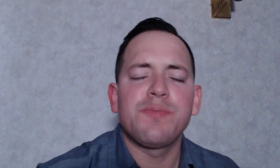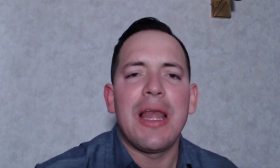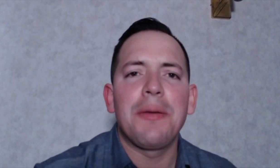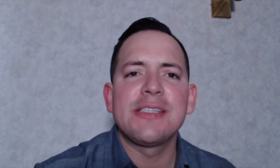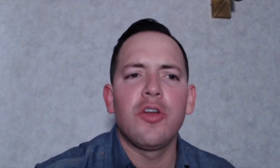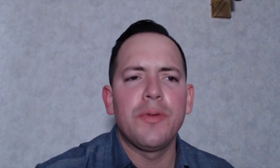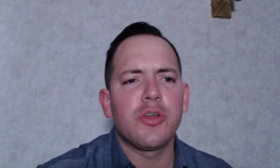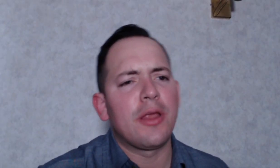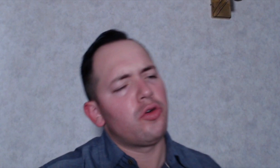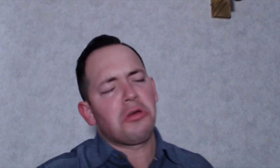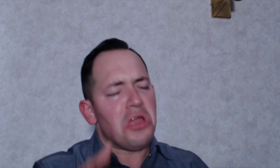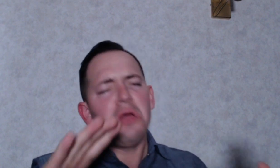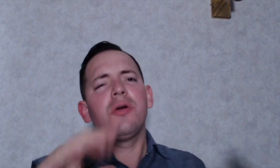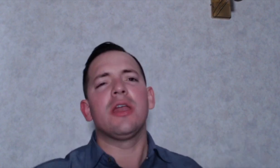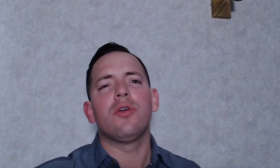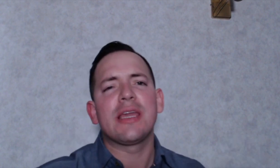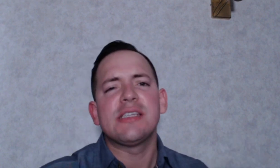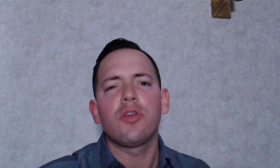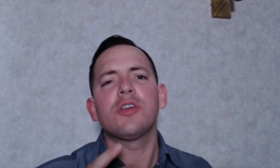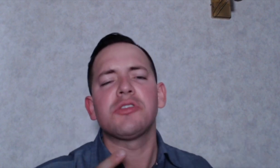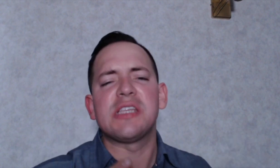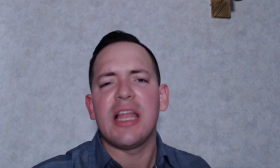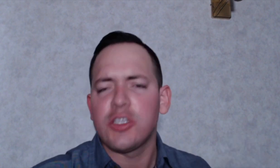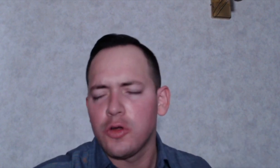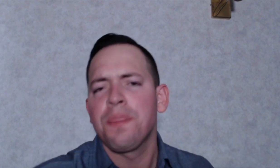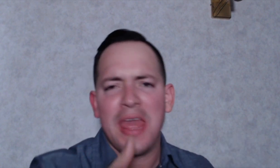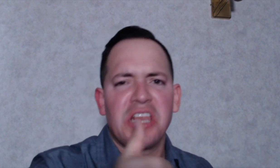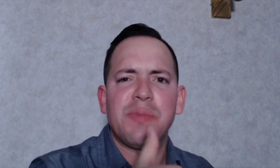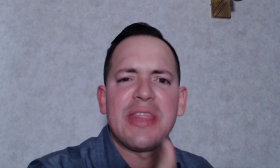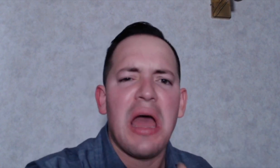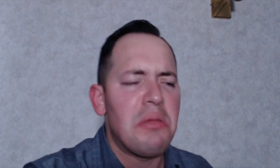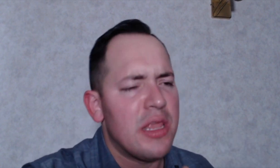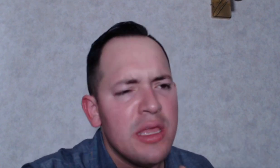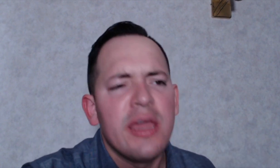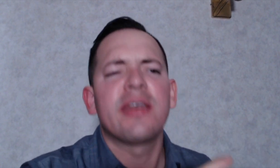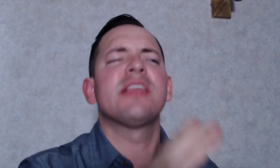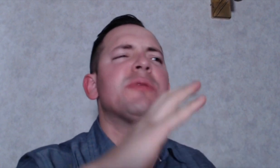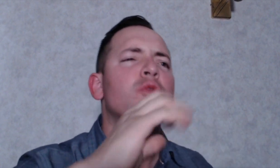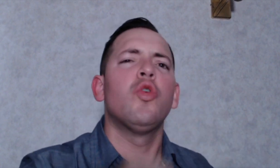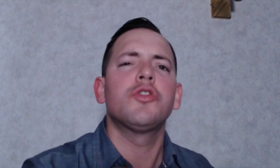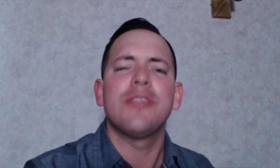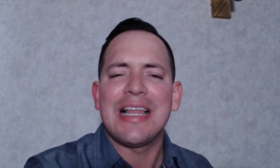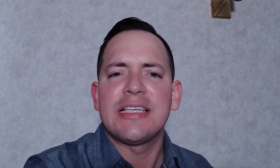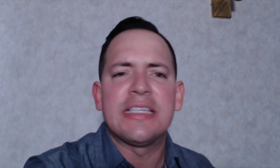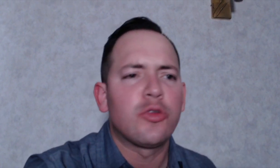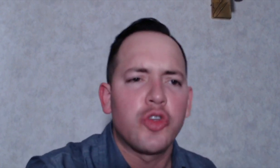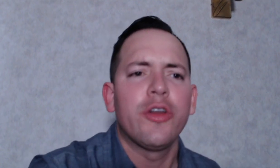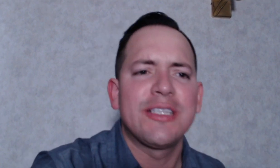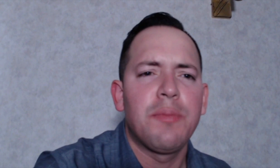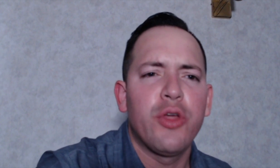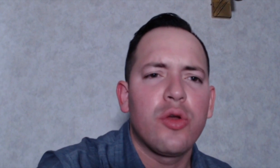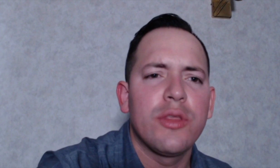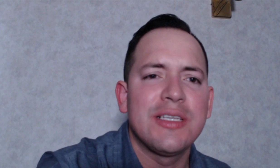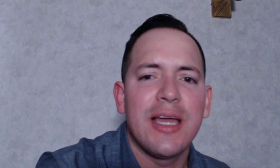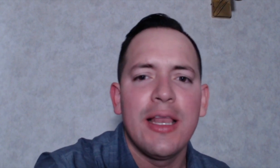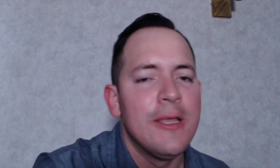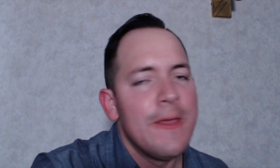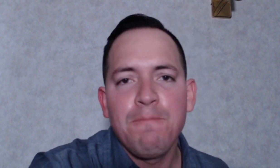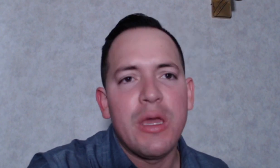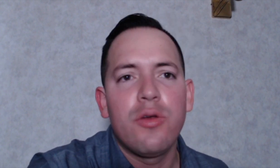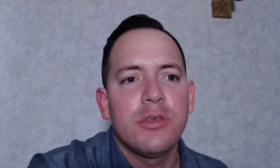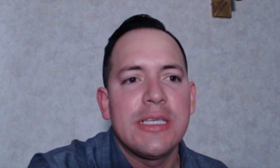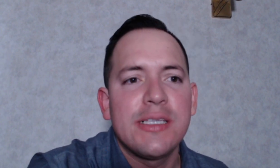Esas fueron las palabras de López Obrador. Qué bueno que siguió a su estilacho respetable, respetuoso de las instituciones del Poder